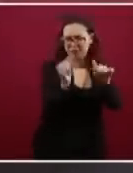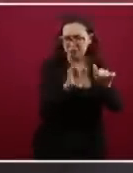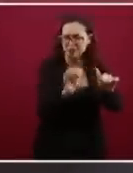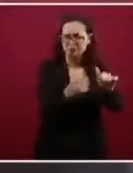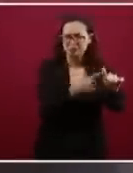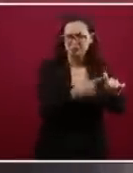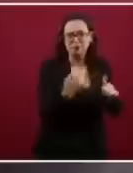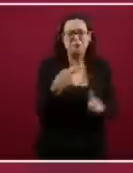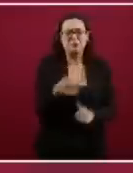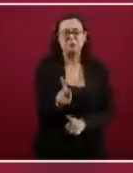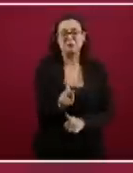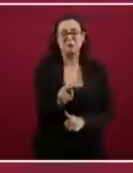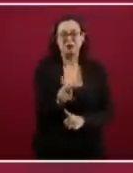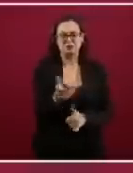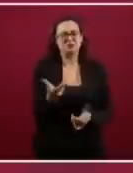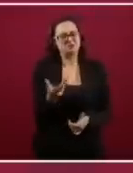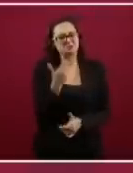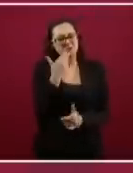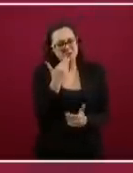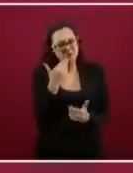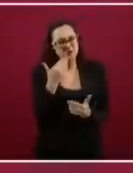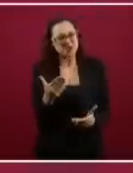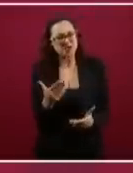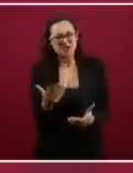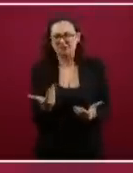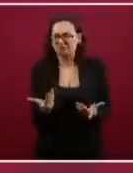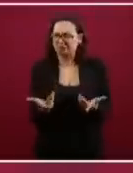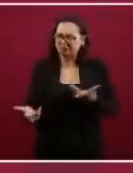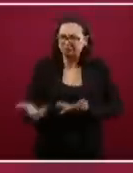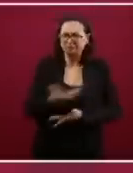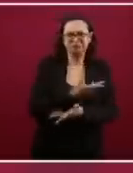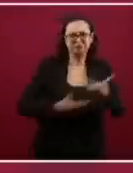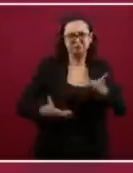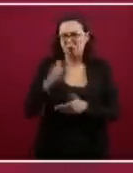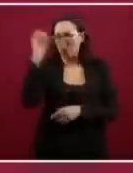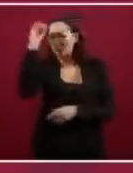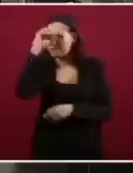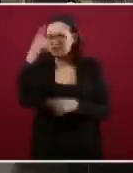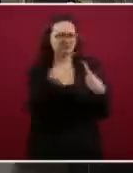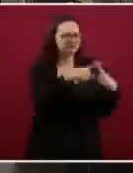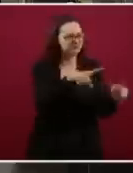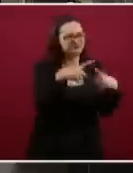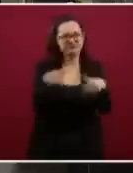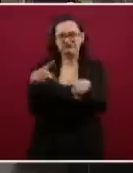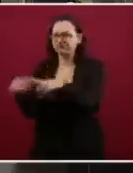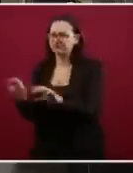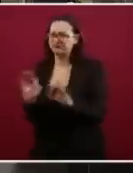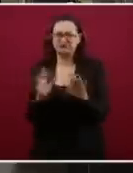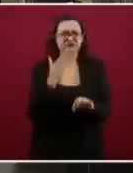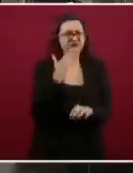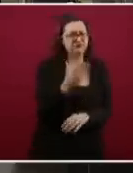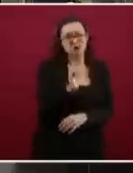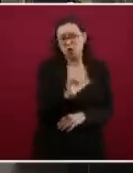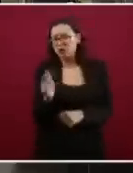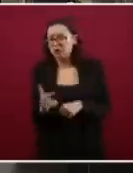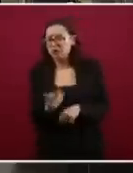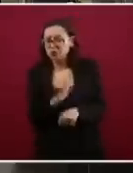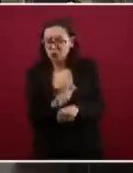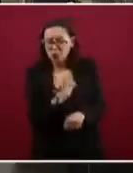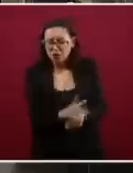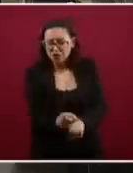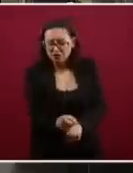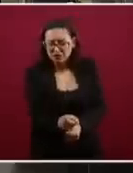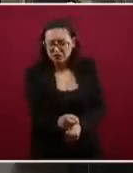bueno que existan estos puntos de vista. No sé cuál otra pregunta.